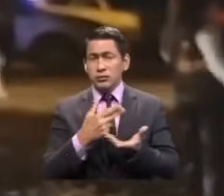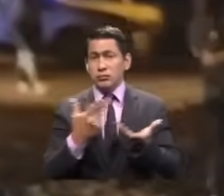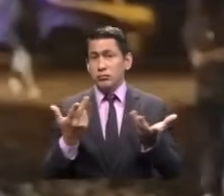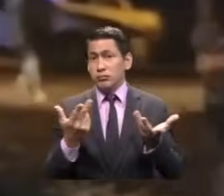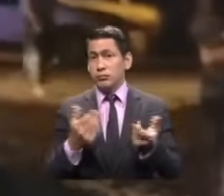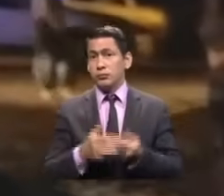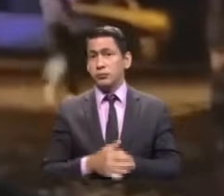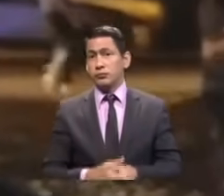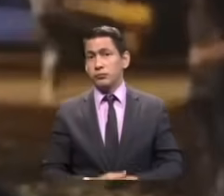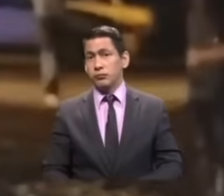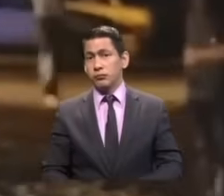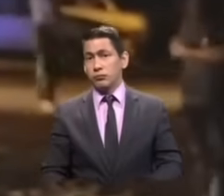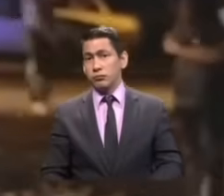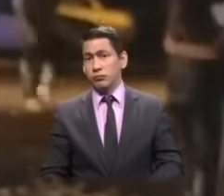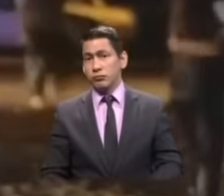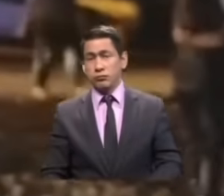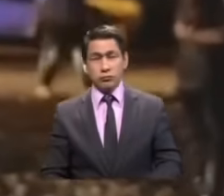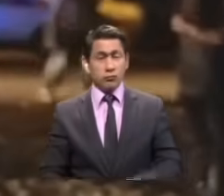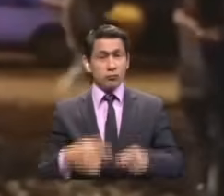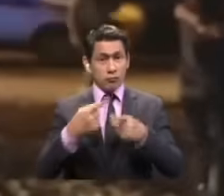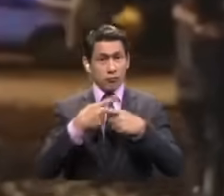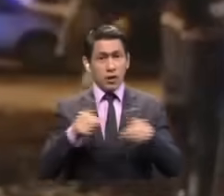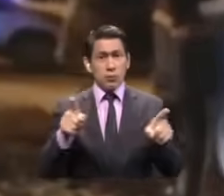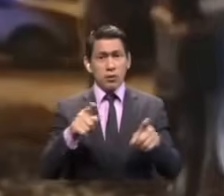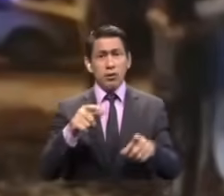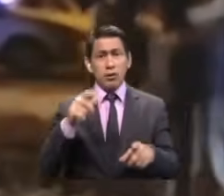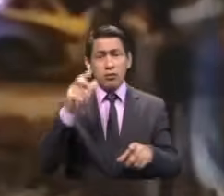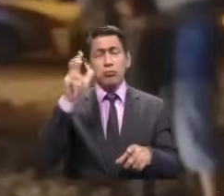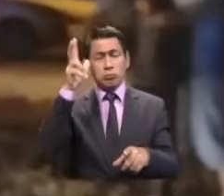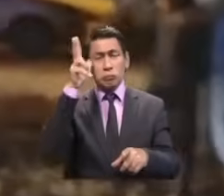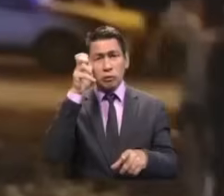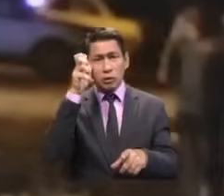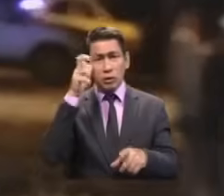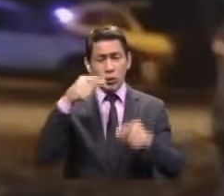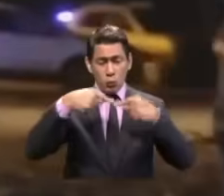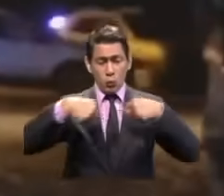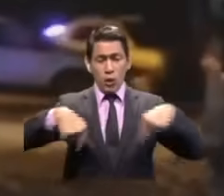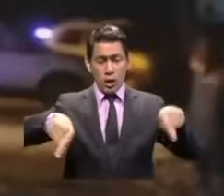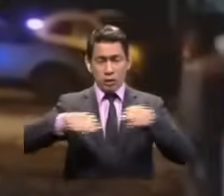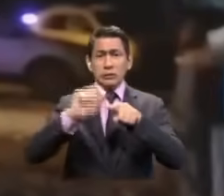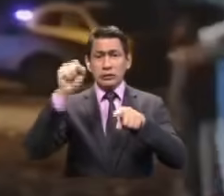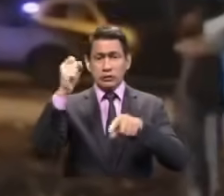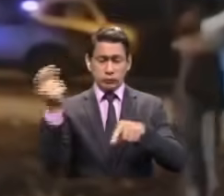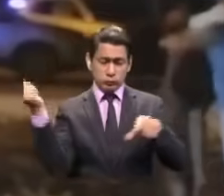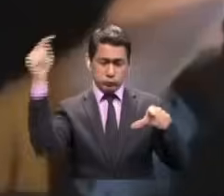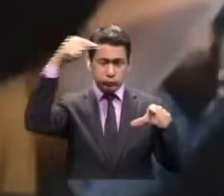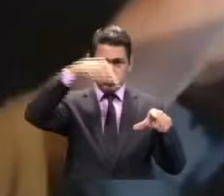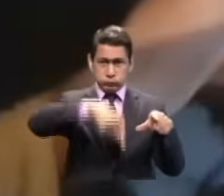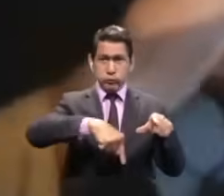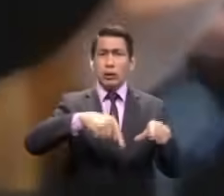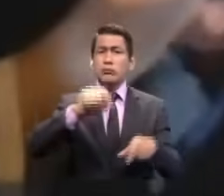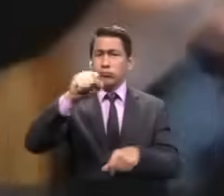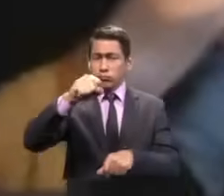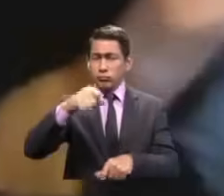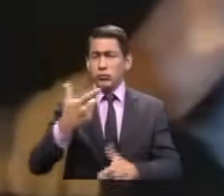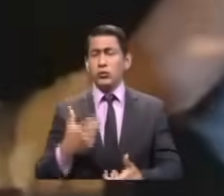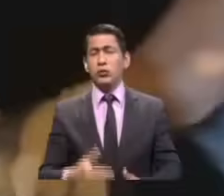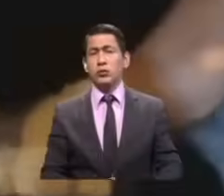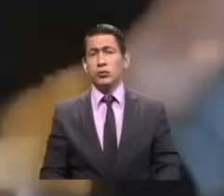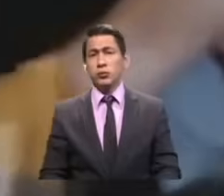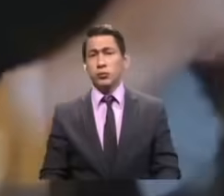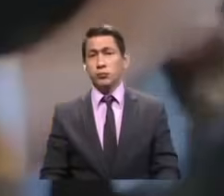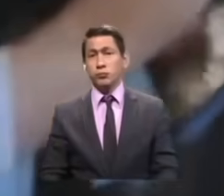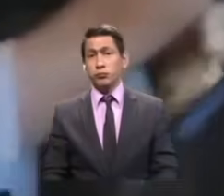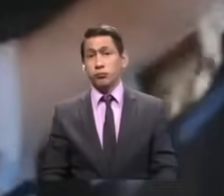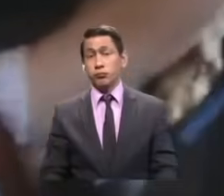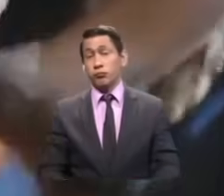por decir, perfecta como para que sea hecha máquina o hecha una pala. O sea, ¿usted cree que sí cayó un meteorito? Yo creo que sí. Y esa es otra, que uno hace los